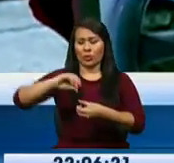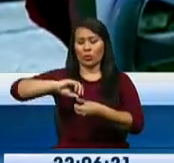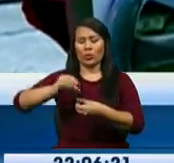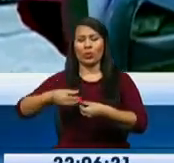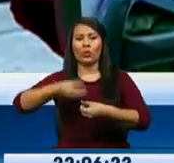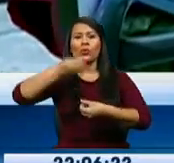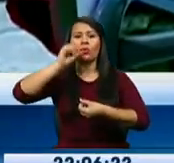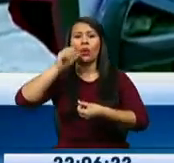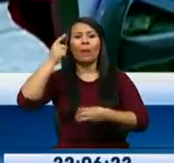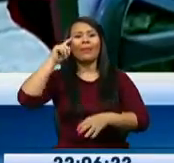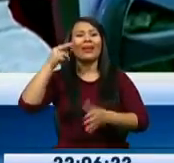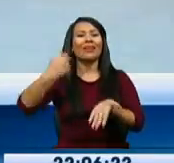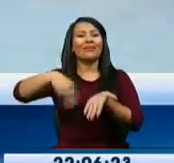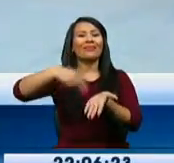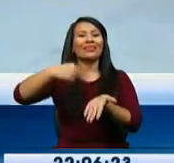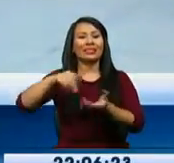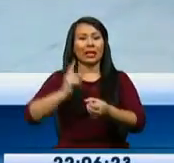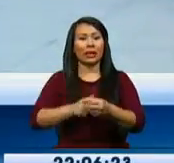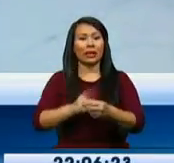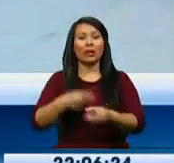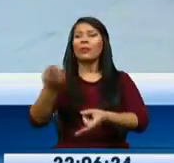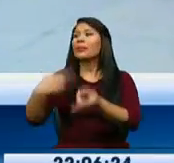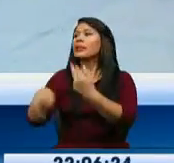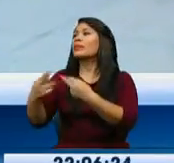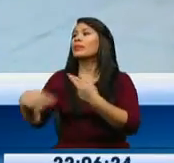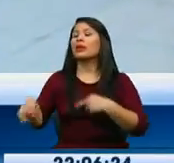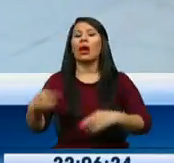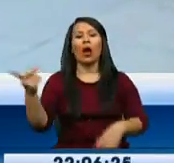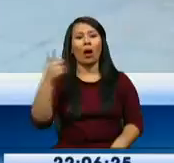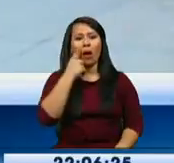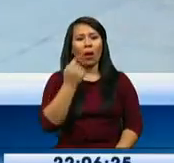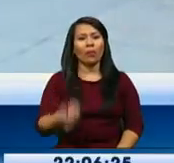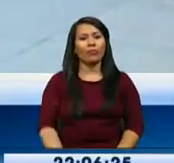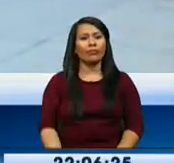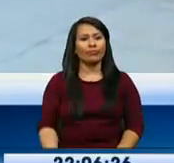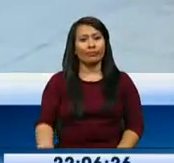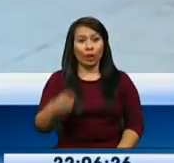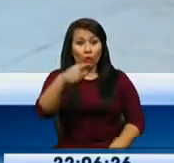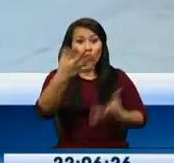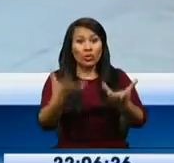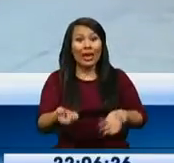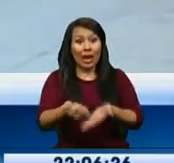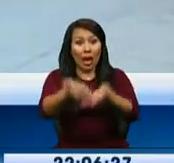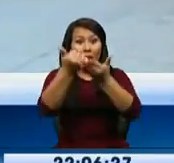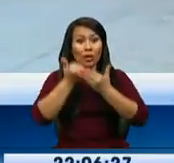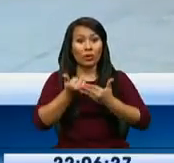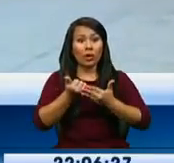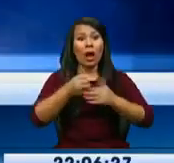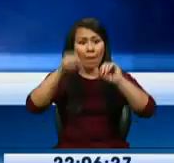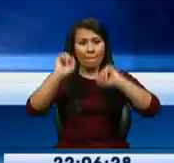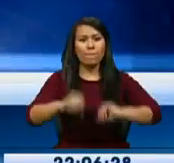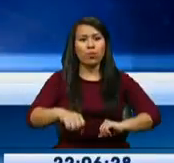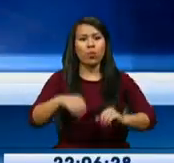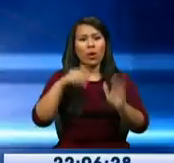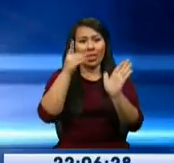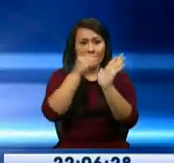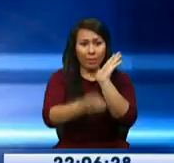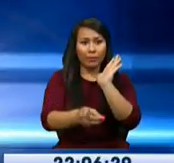de las fiestas de Quito. Ayuda es de vital importancia. Usted puede canalizarla a través de la cuenta de